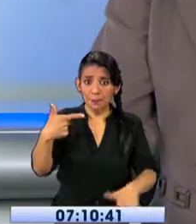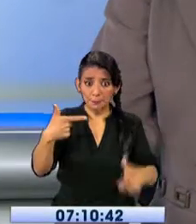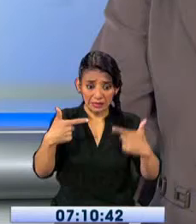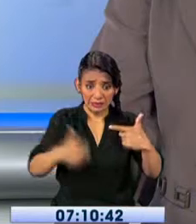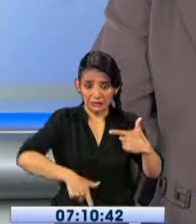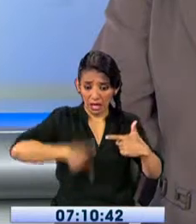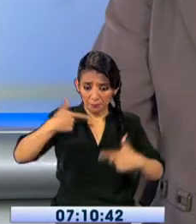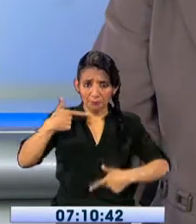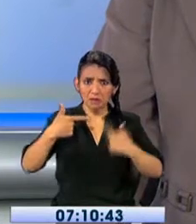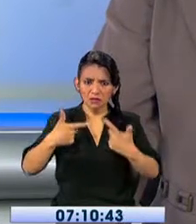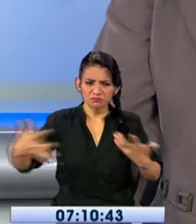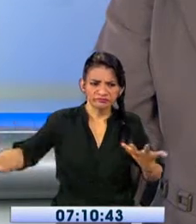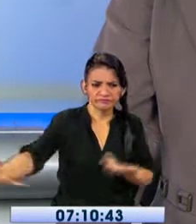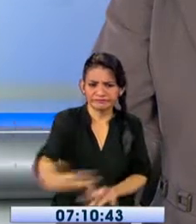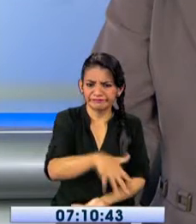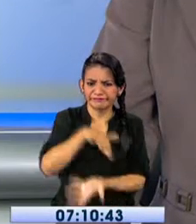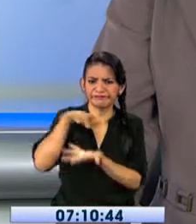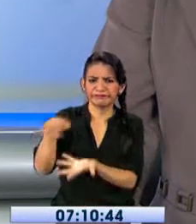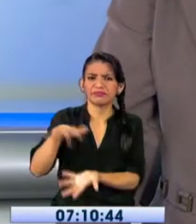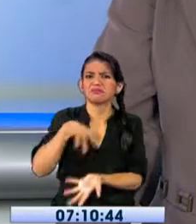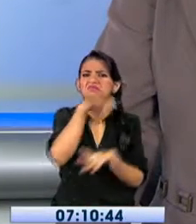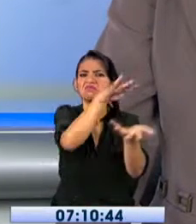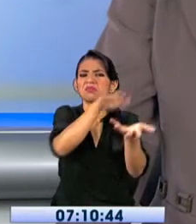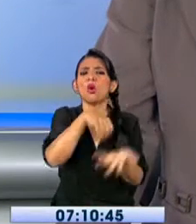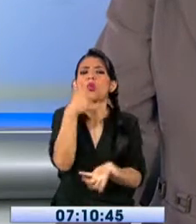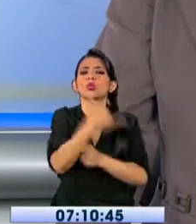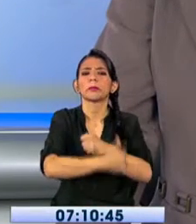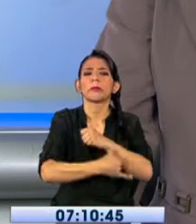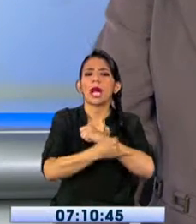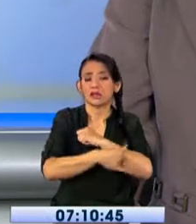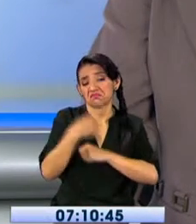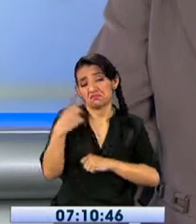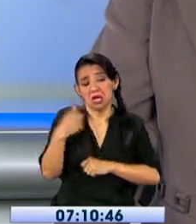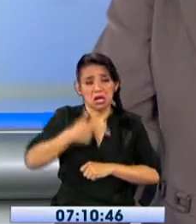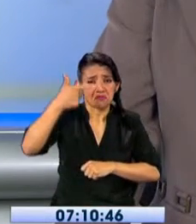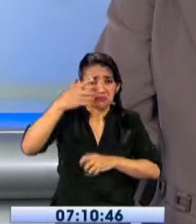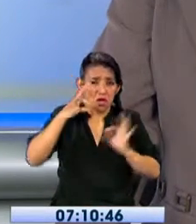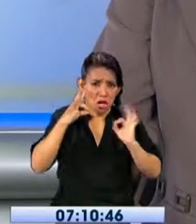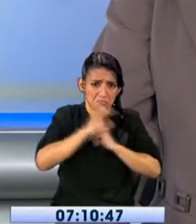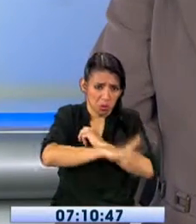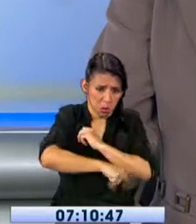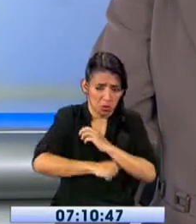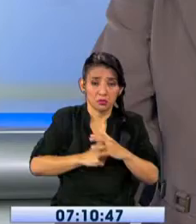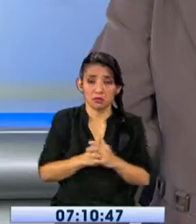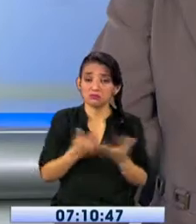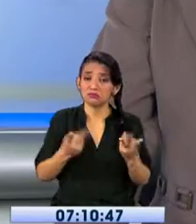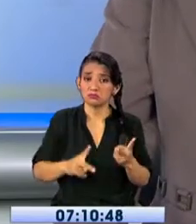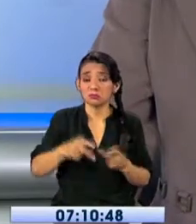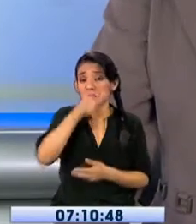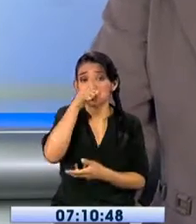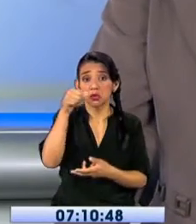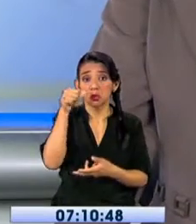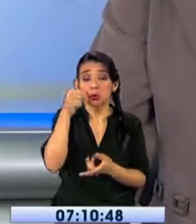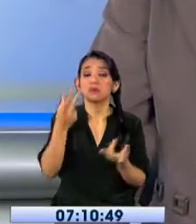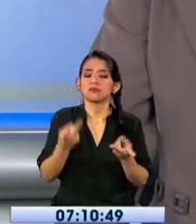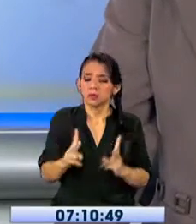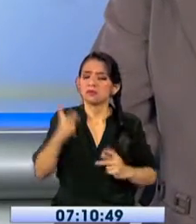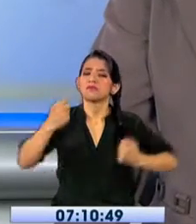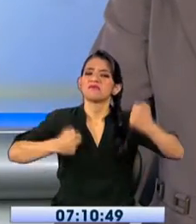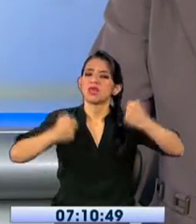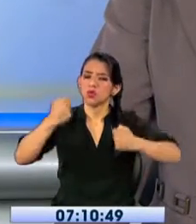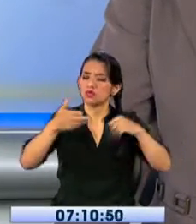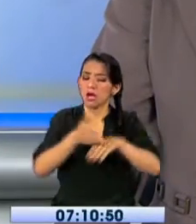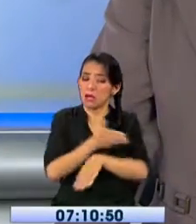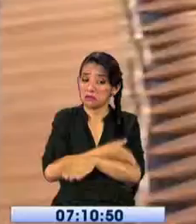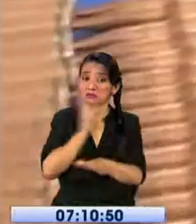que presuntamente tenían como destino otro país y eran para propósitos delictivos. También se decomisó droga y un vehículo reportado como robado en la